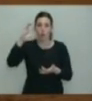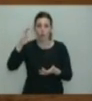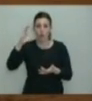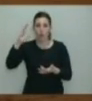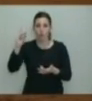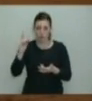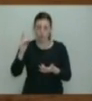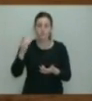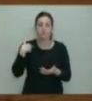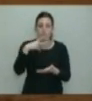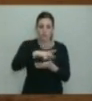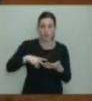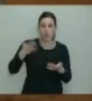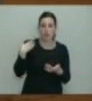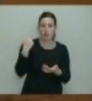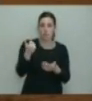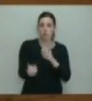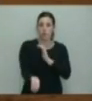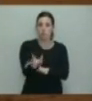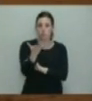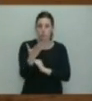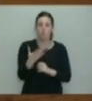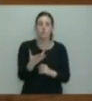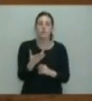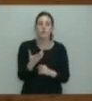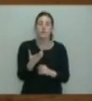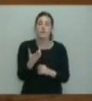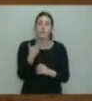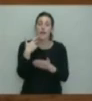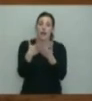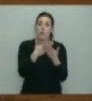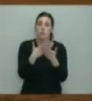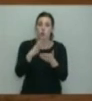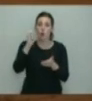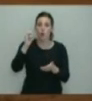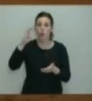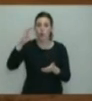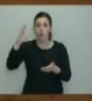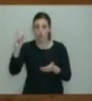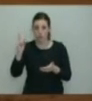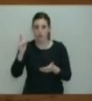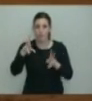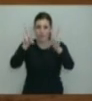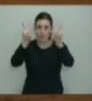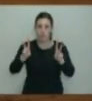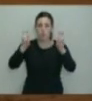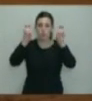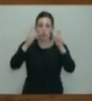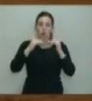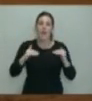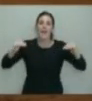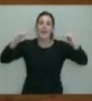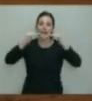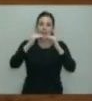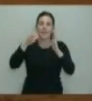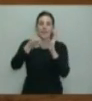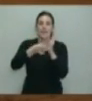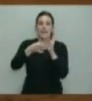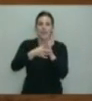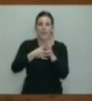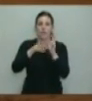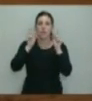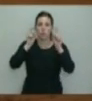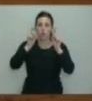usted está muy al tanto de todos estos informes, un reciente estudio de la OCDE, precisamente titulado «Equidad y calidad de la